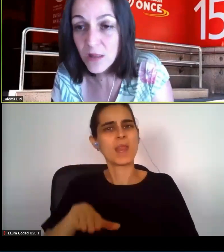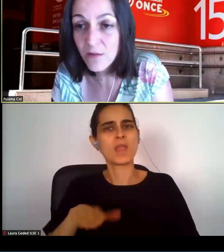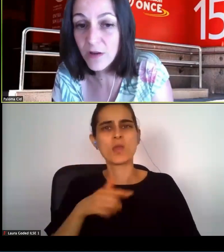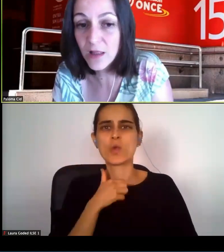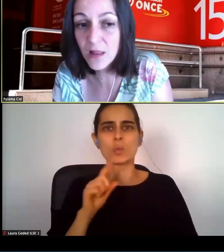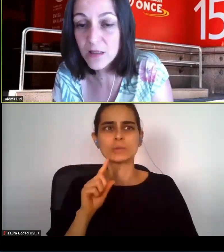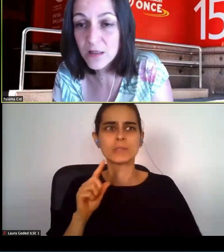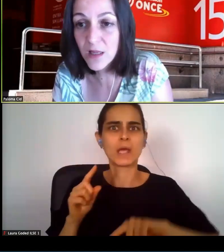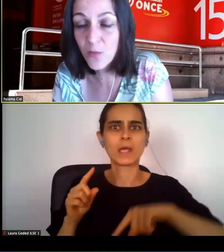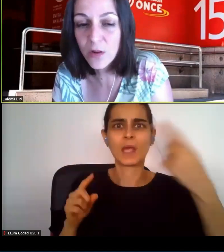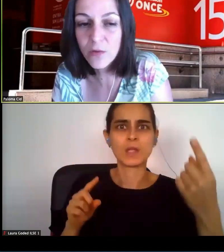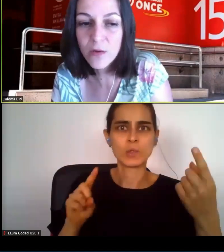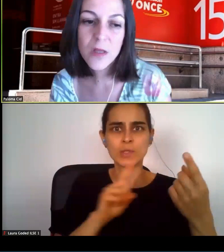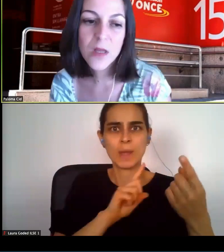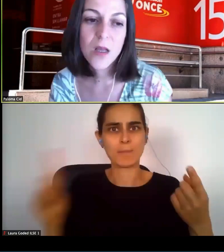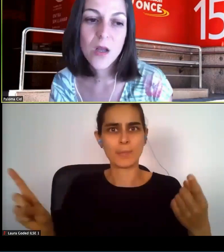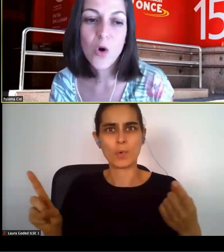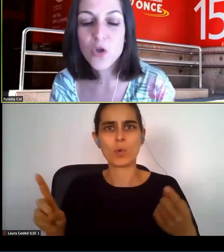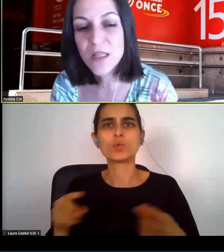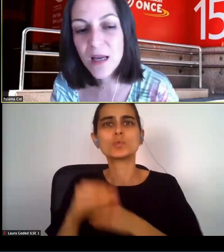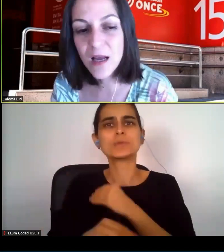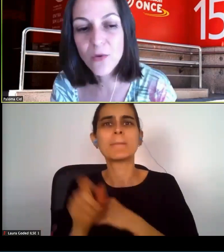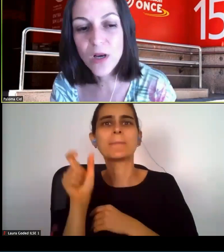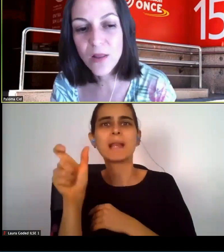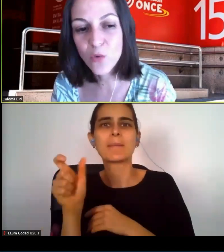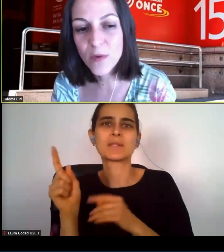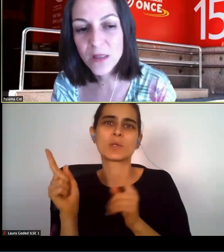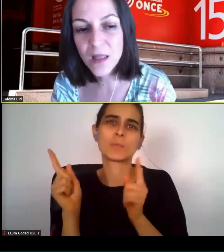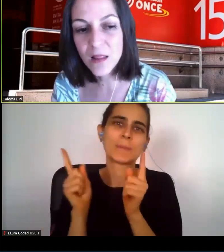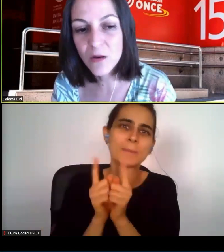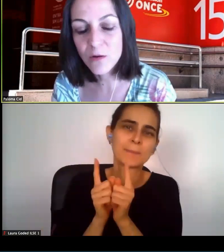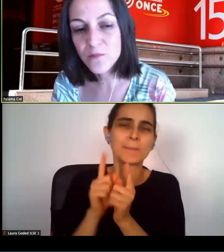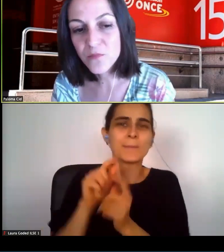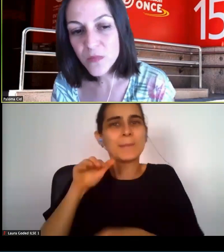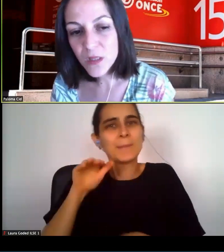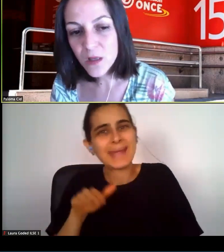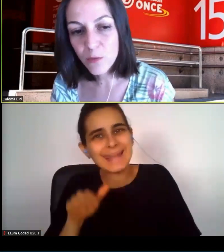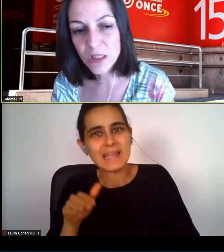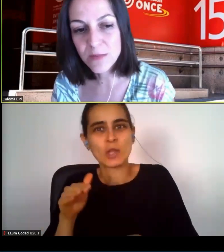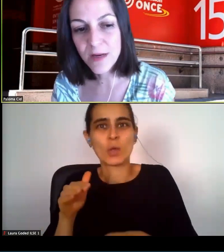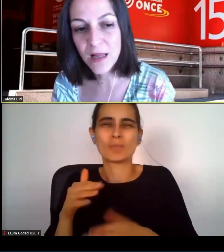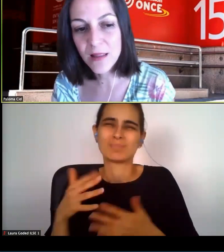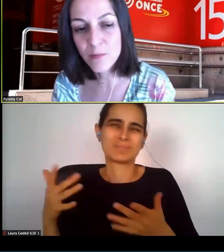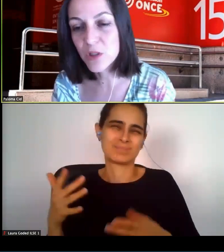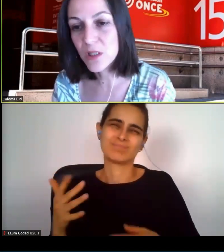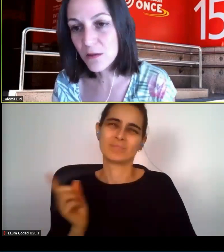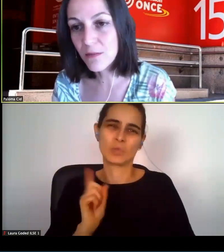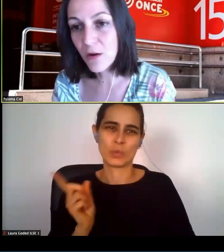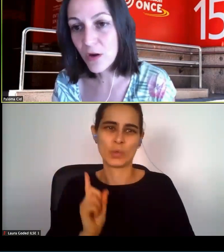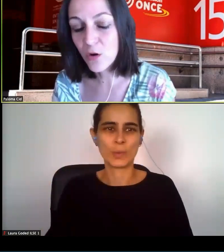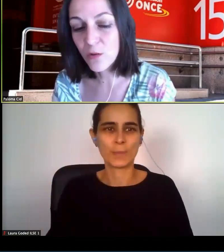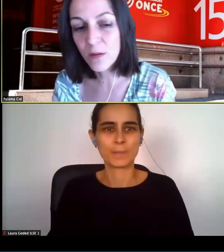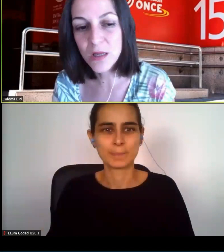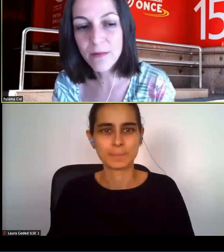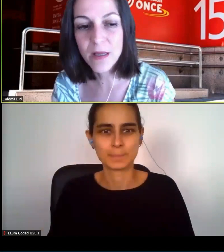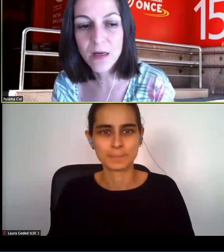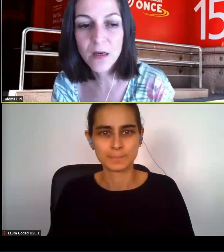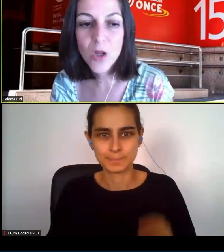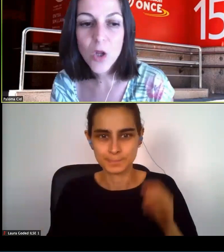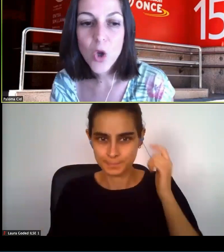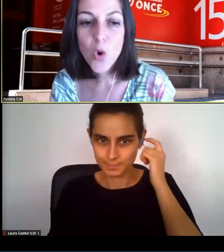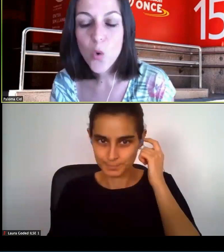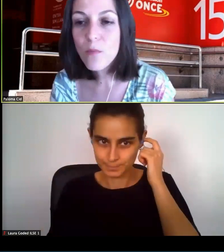no hay diferencias, ¿de acuerdo? Os he dejado en la documentación, y podéis ver en la diapositiva, ahora no lo vamos a